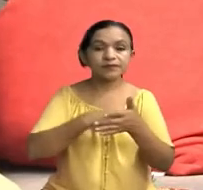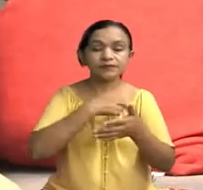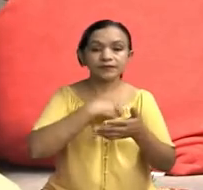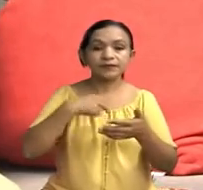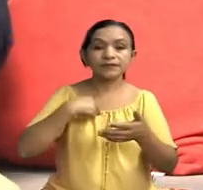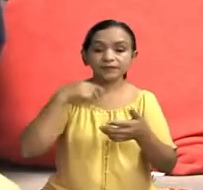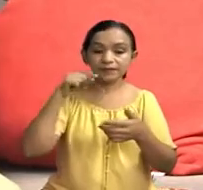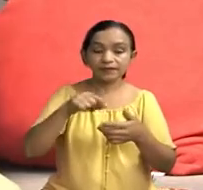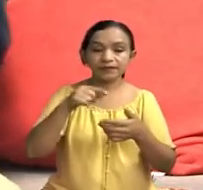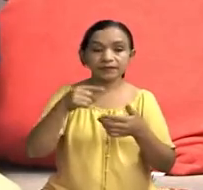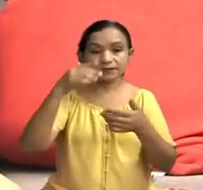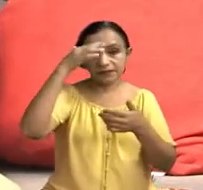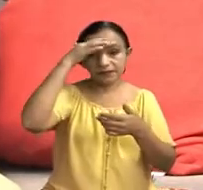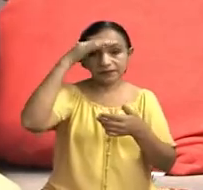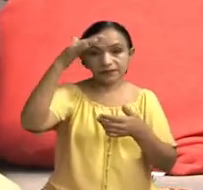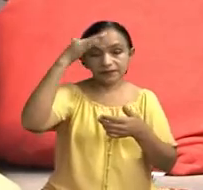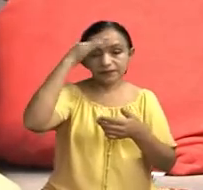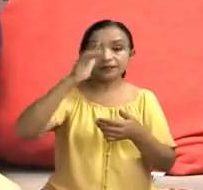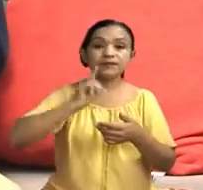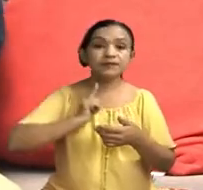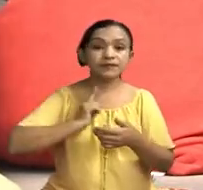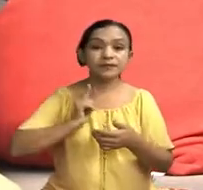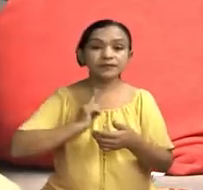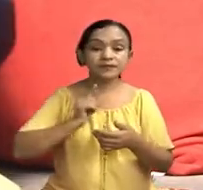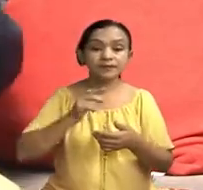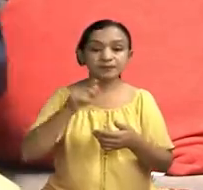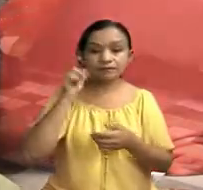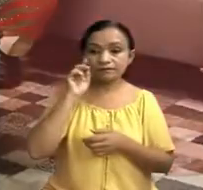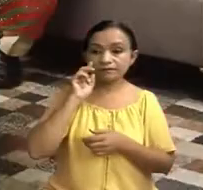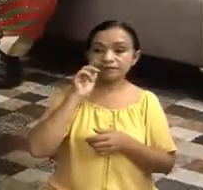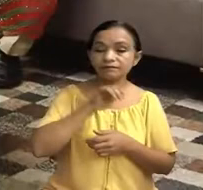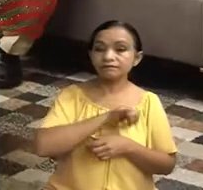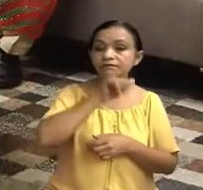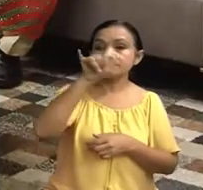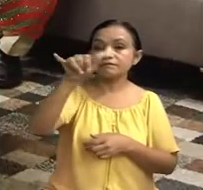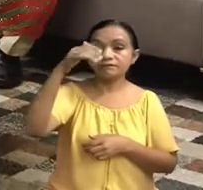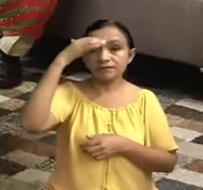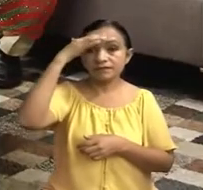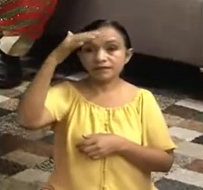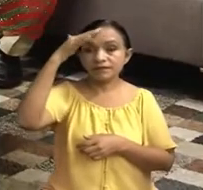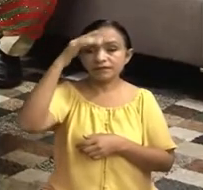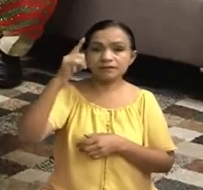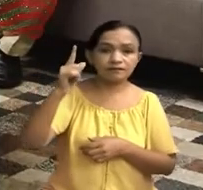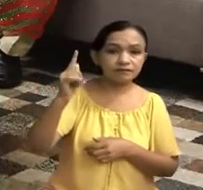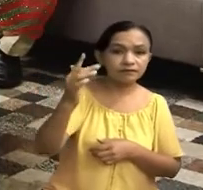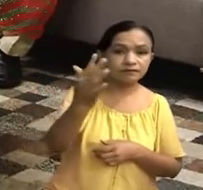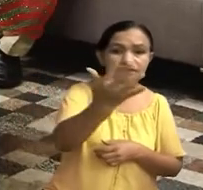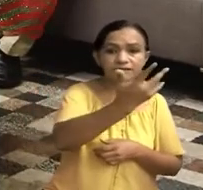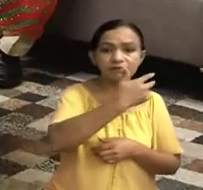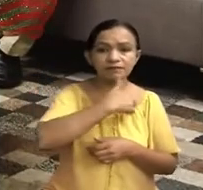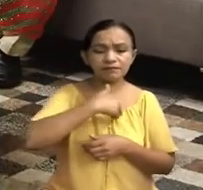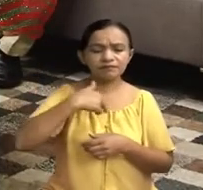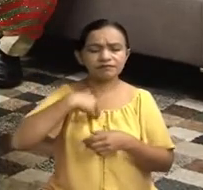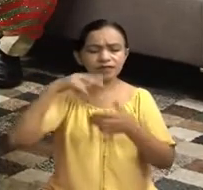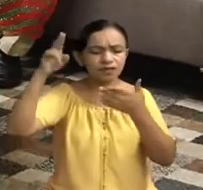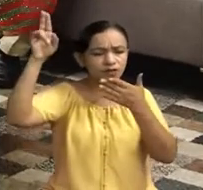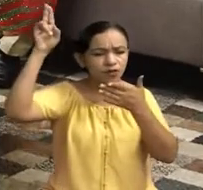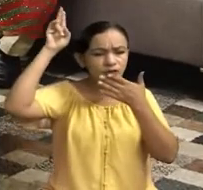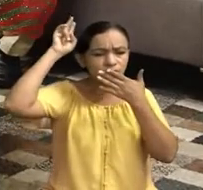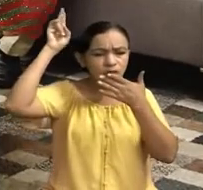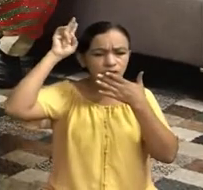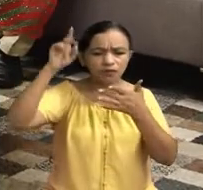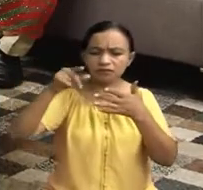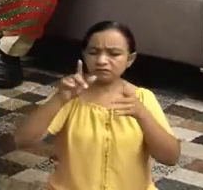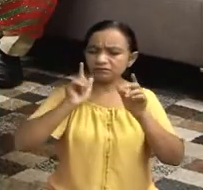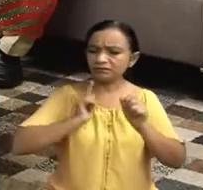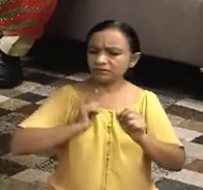ahí. Entonces también en México, que vos vas a México y ves, toda la tradición indígena está presente ahí, es viva. En todo. Es